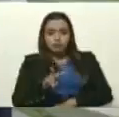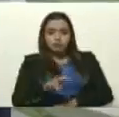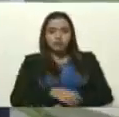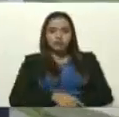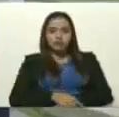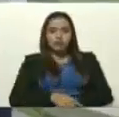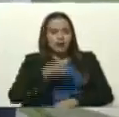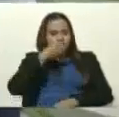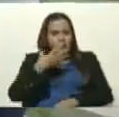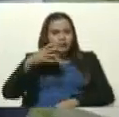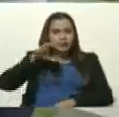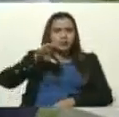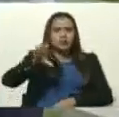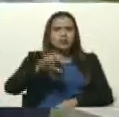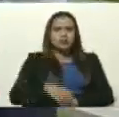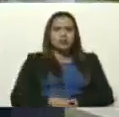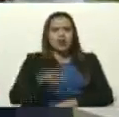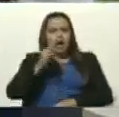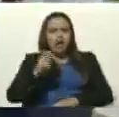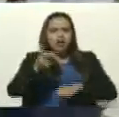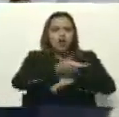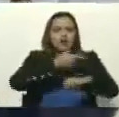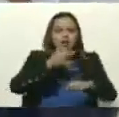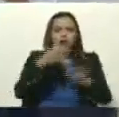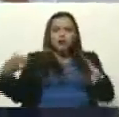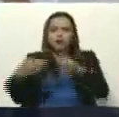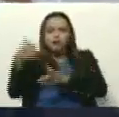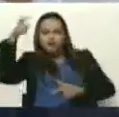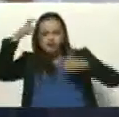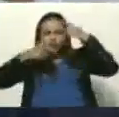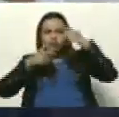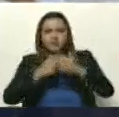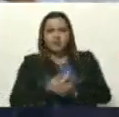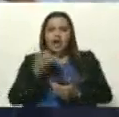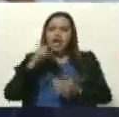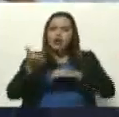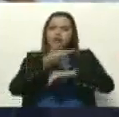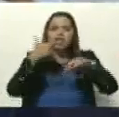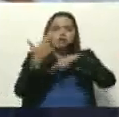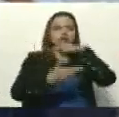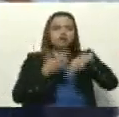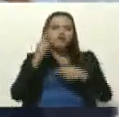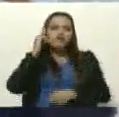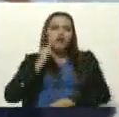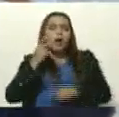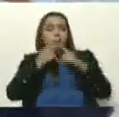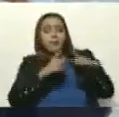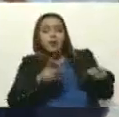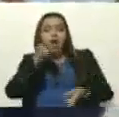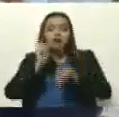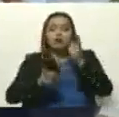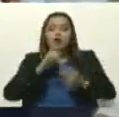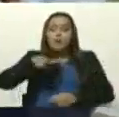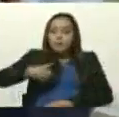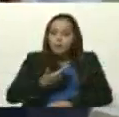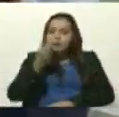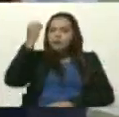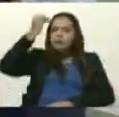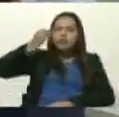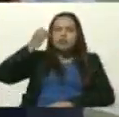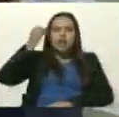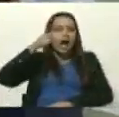república bolivariana siguen gobernando los chavistas sigue gobernando la revolución bolivariana pero algunos podrían pensar que